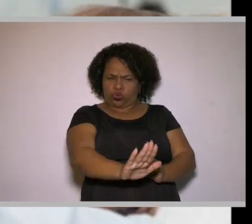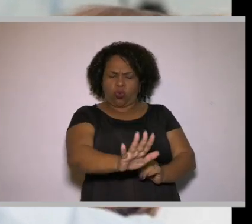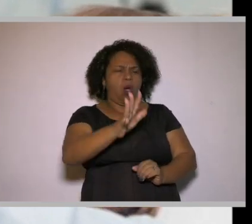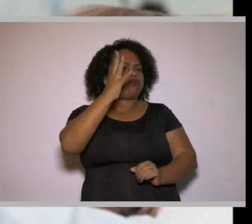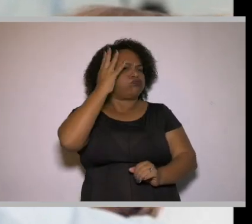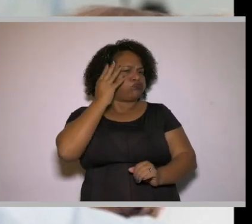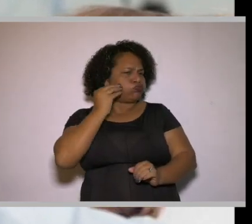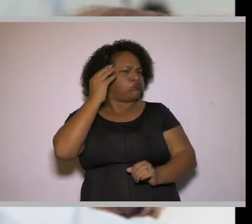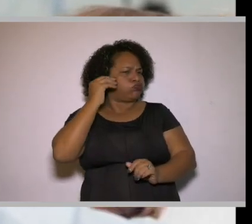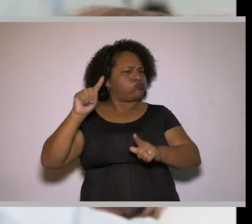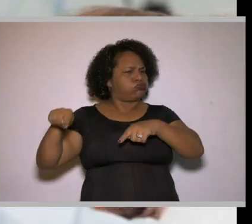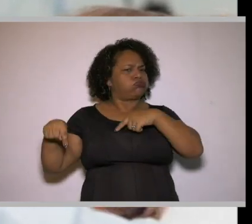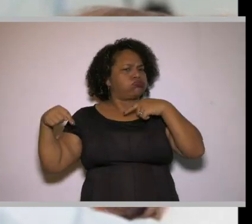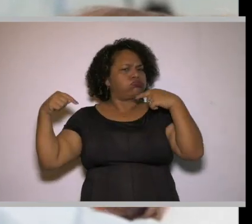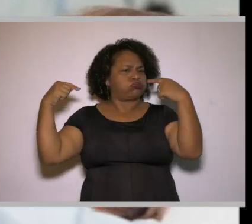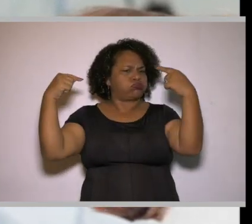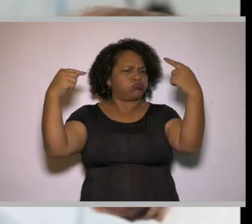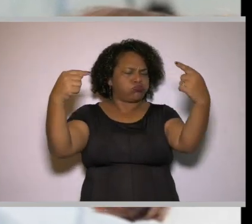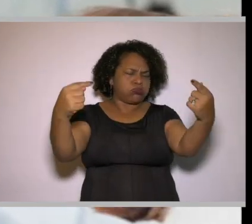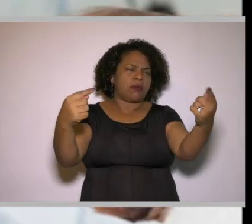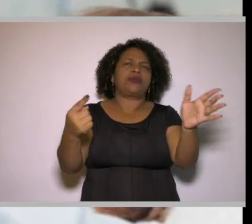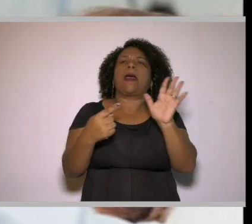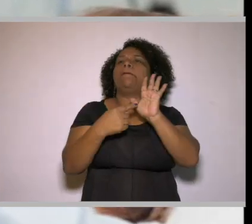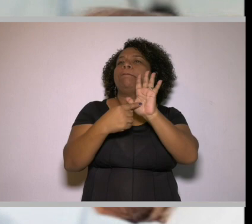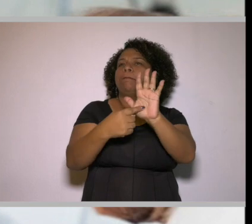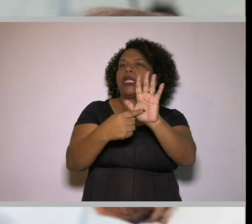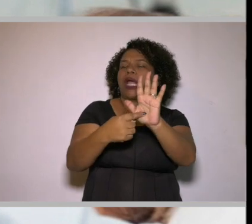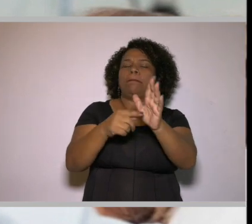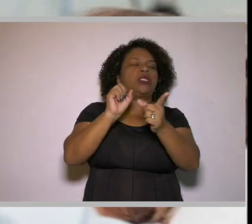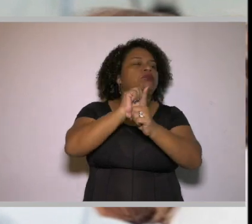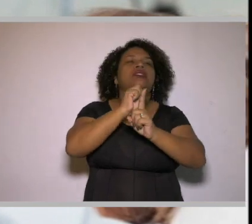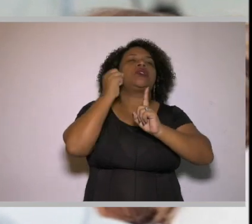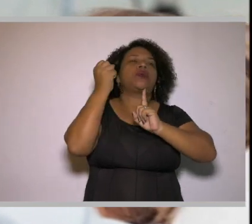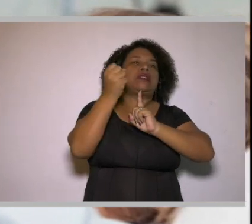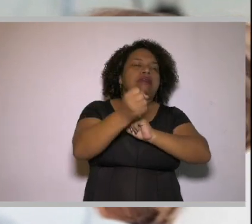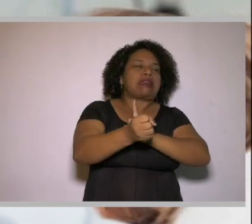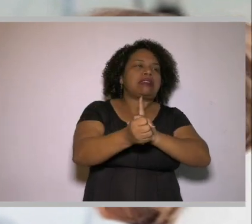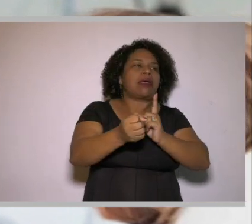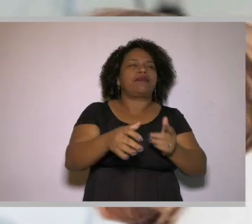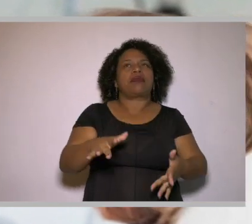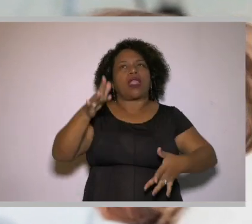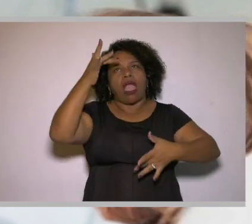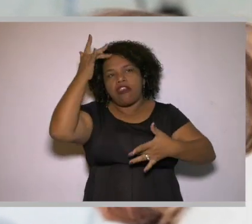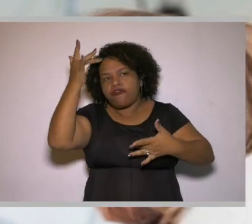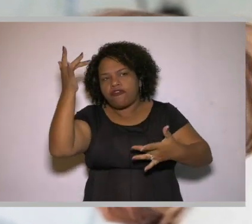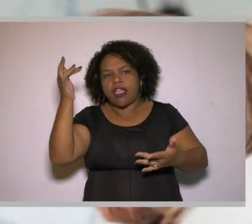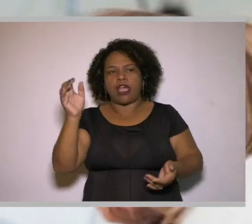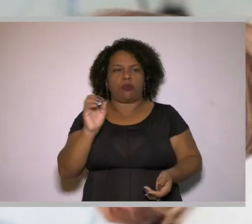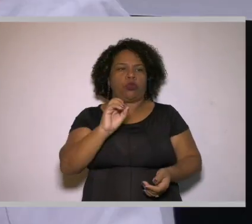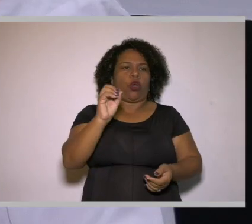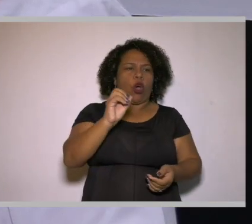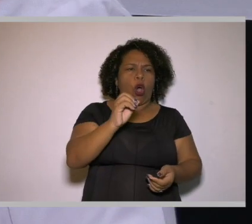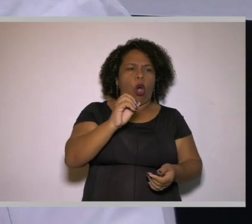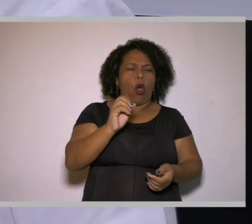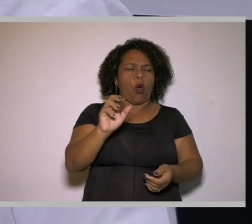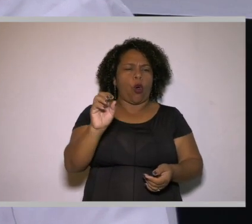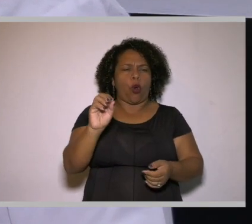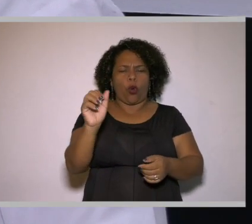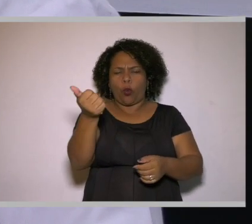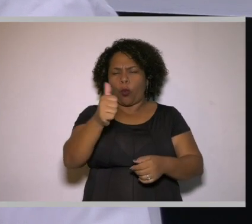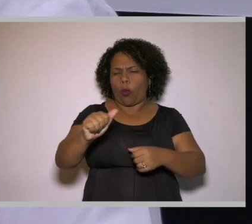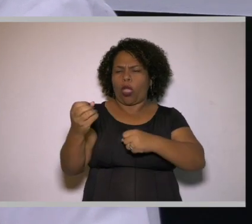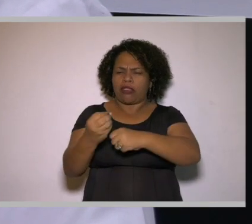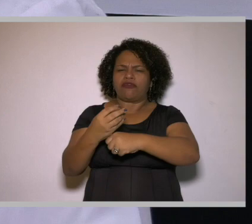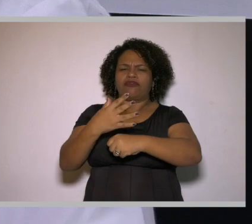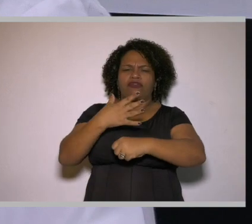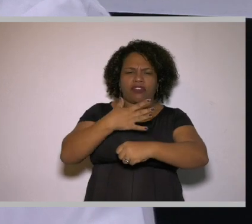padres. Hay alergias, hay enfermedades, hay situaciones en el niño que son